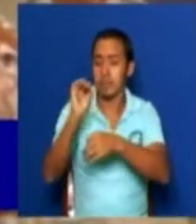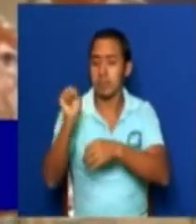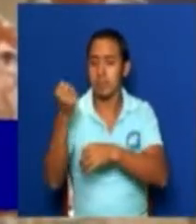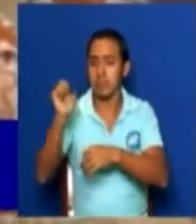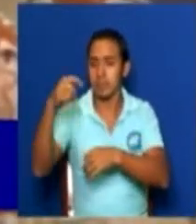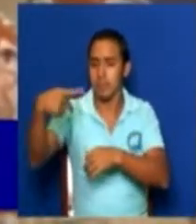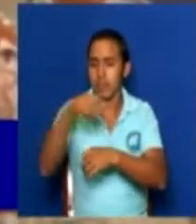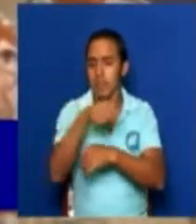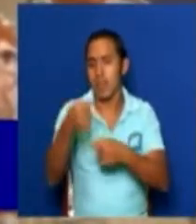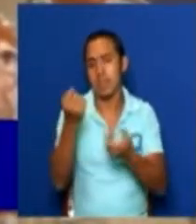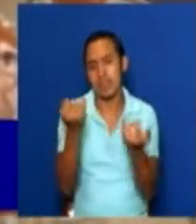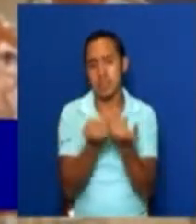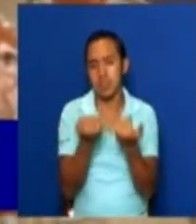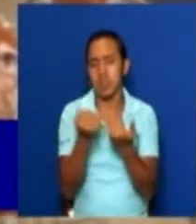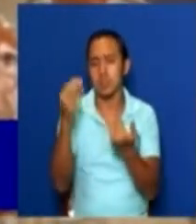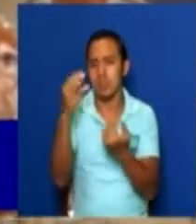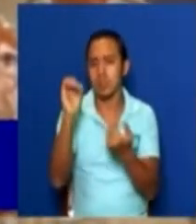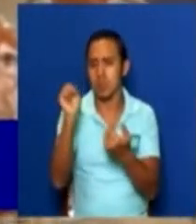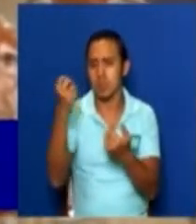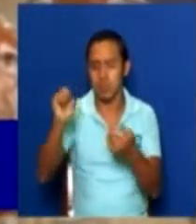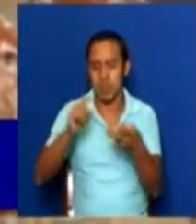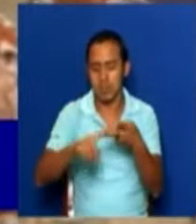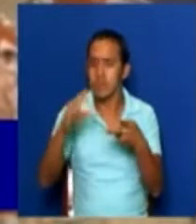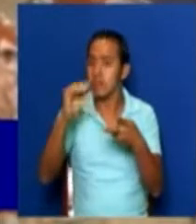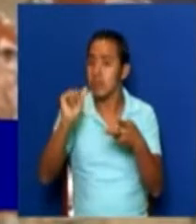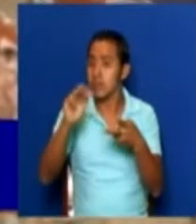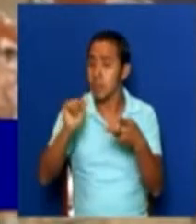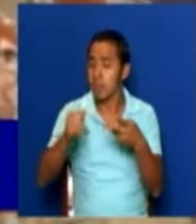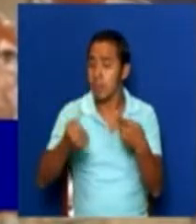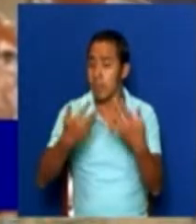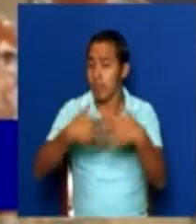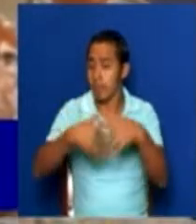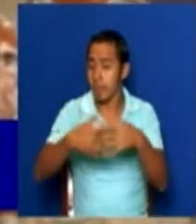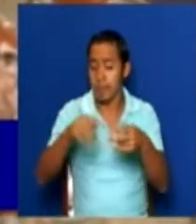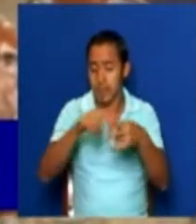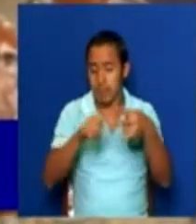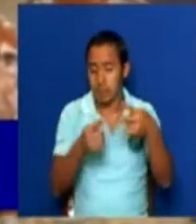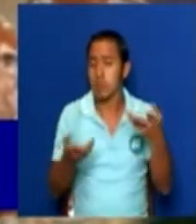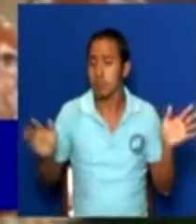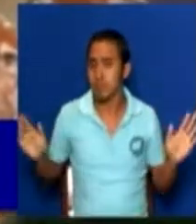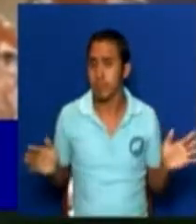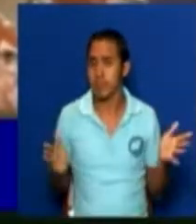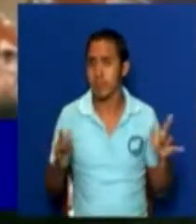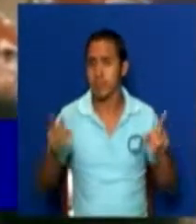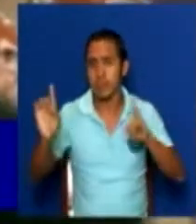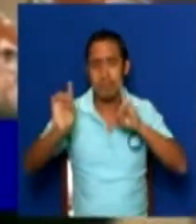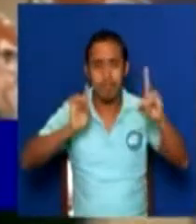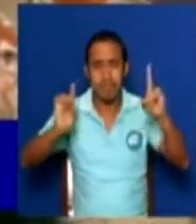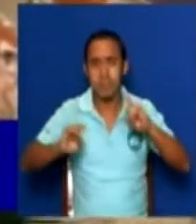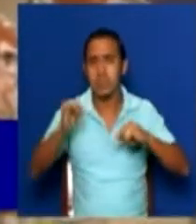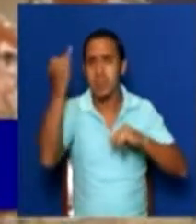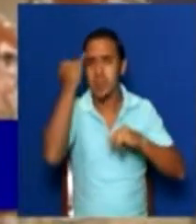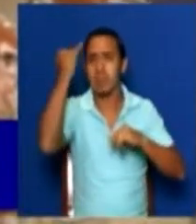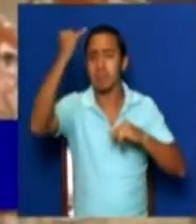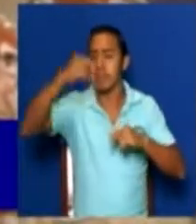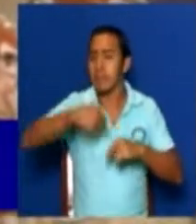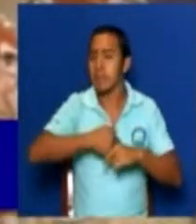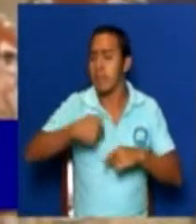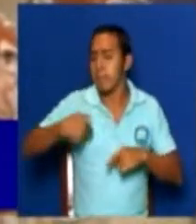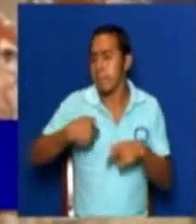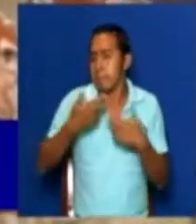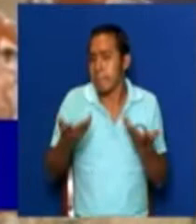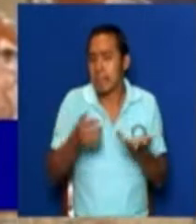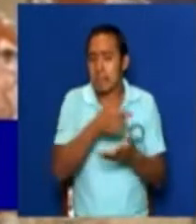otras. Pues dentro de COSEP y dentro de las cámaras empresariales de COSEP se están promoviendo este tipo de iniciativas de tal manera que